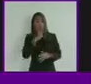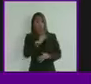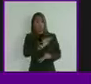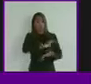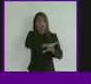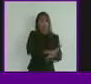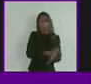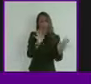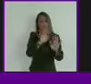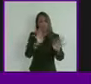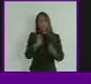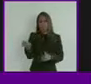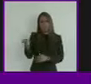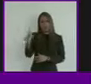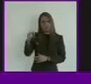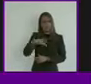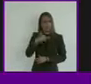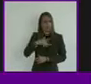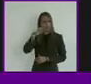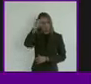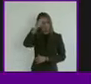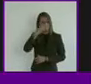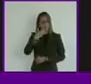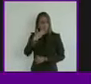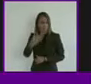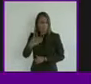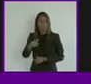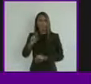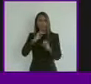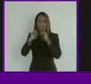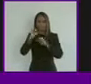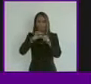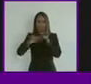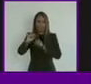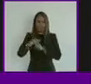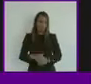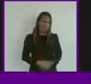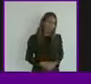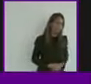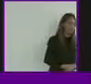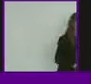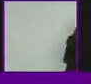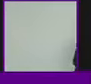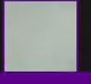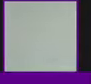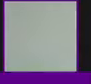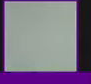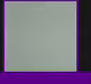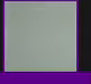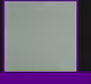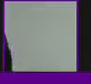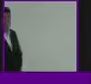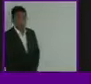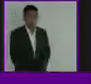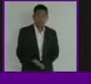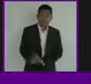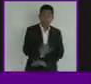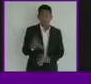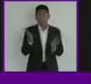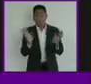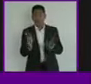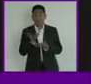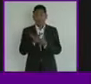lo correcto. Y bueno, hecho lo anterior y dicho lo que ustedes amablemente nos han compartido de sus apreciaciones, me parece